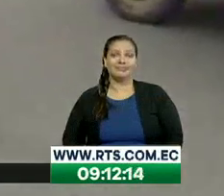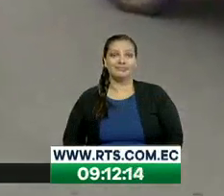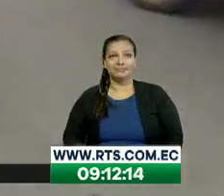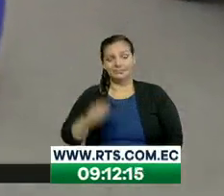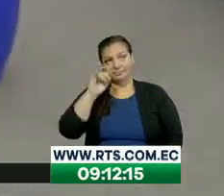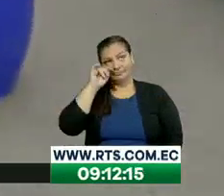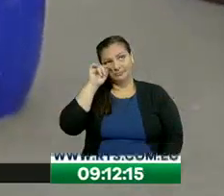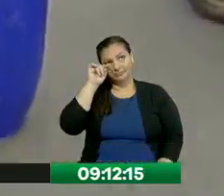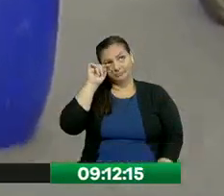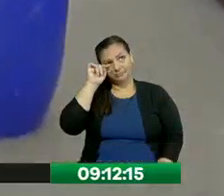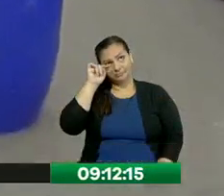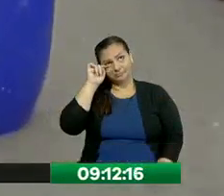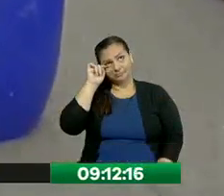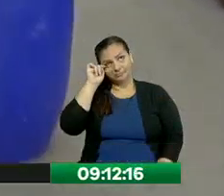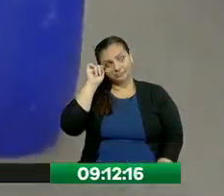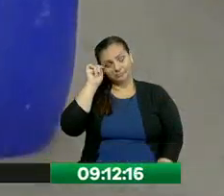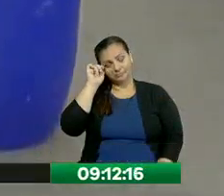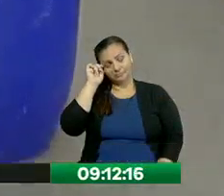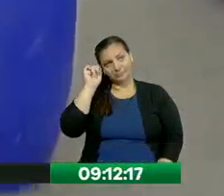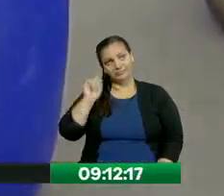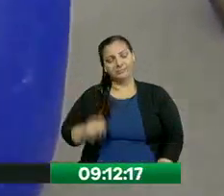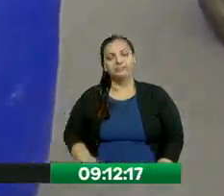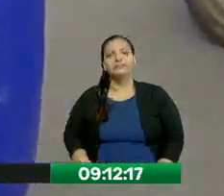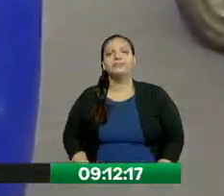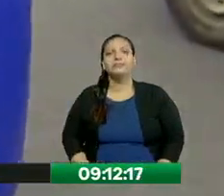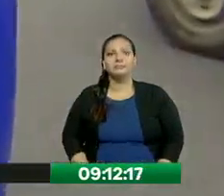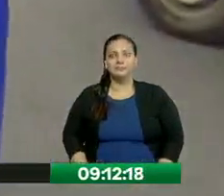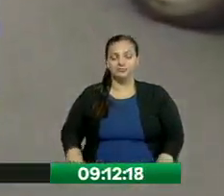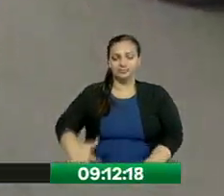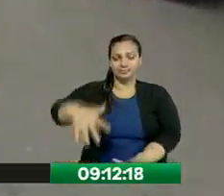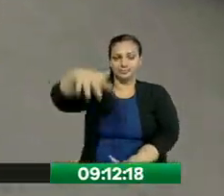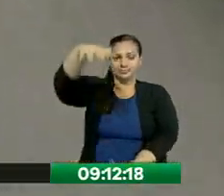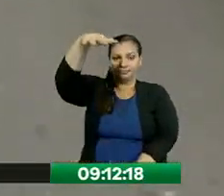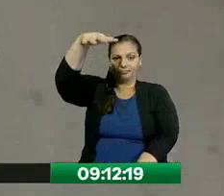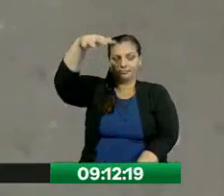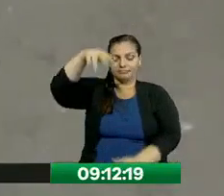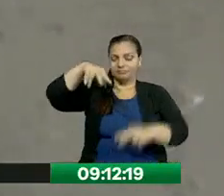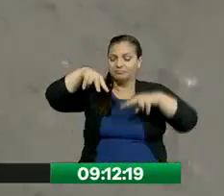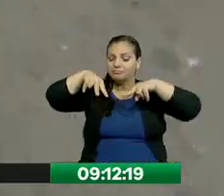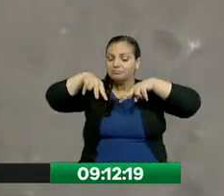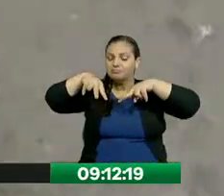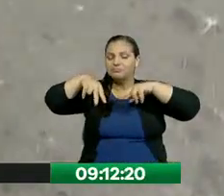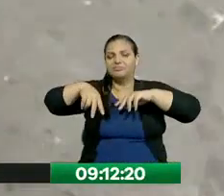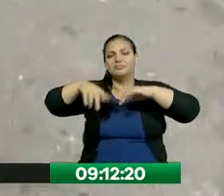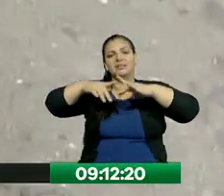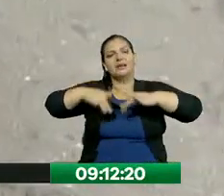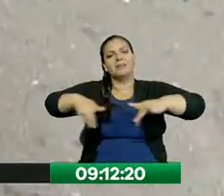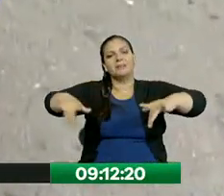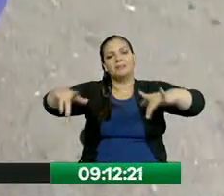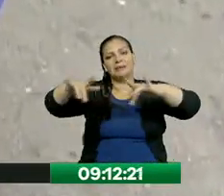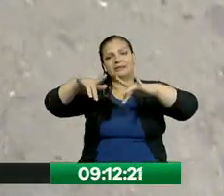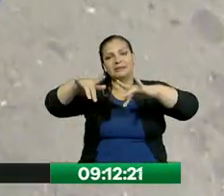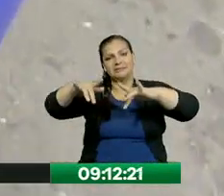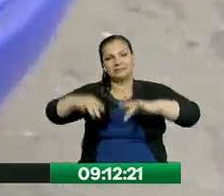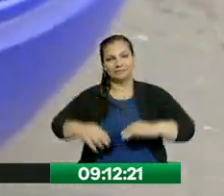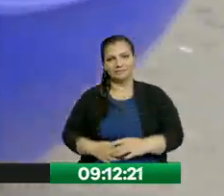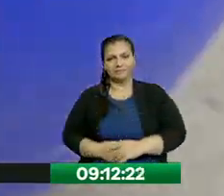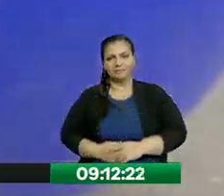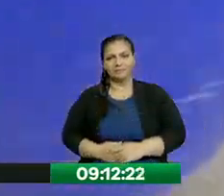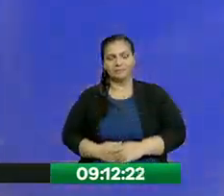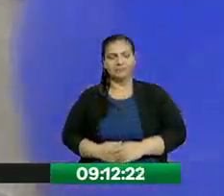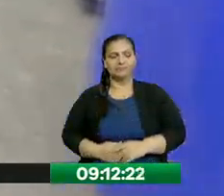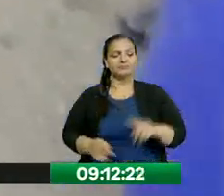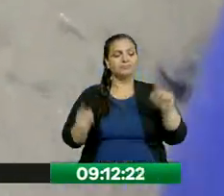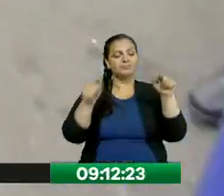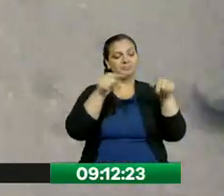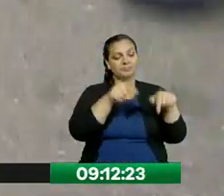logrado recolectar. Primero, los tanques grandes, vacíos, así es como se encuentran. Por acá